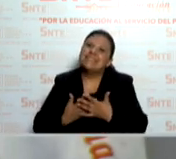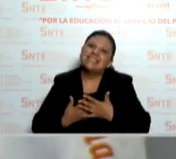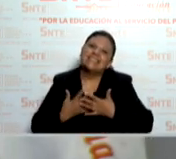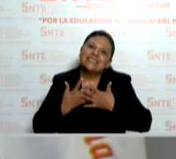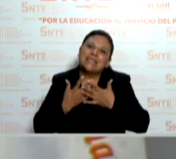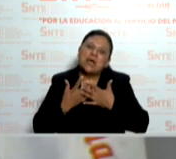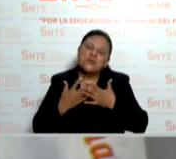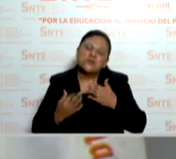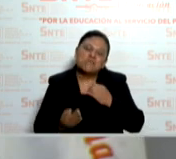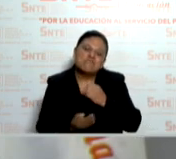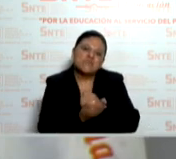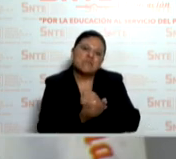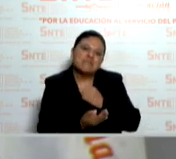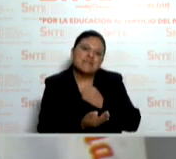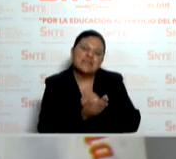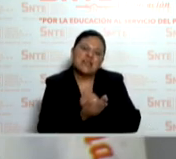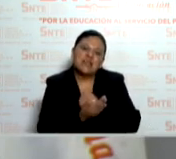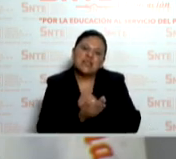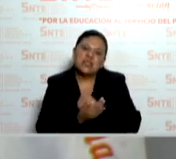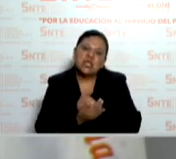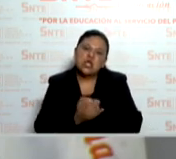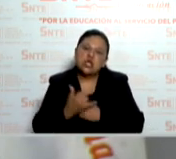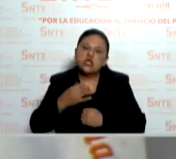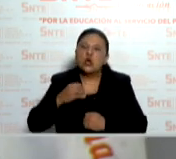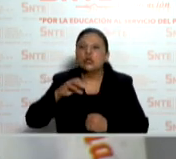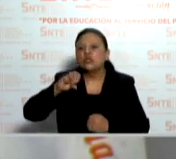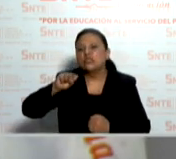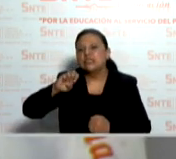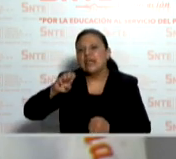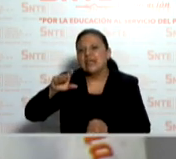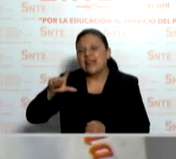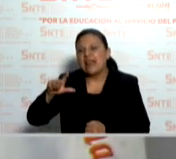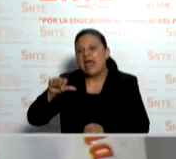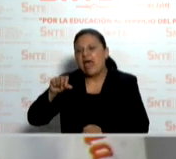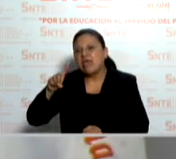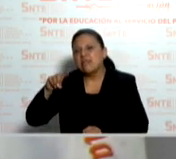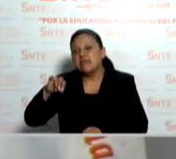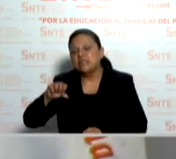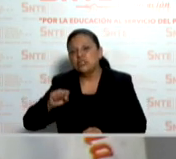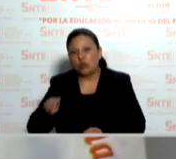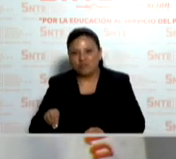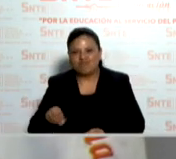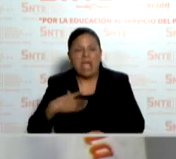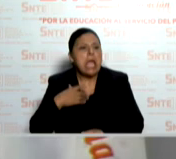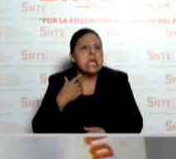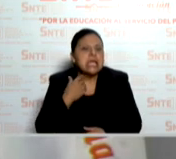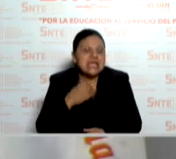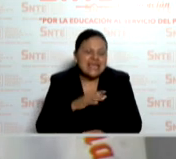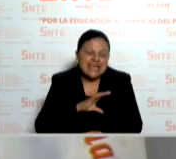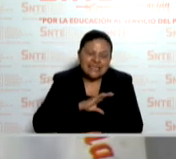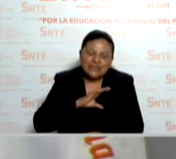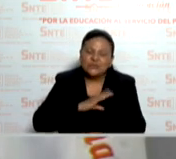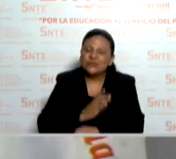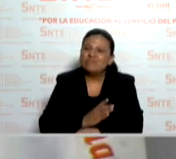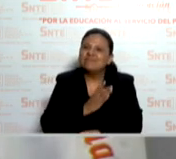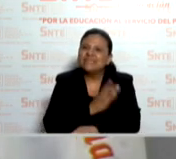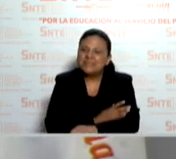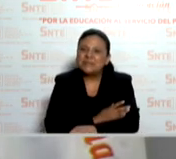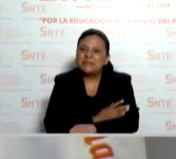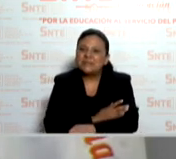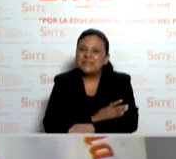guardián, Joseph Addison. Estimados miembros del Sindicato Nacional de Trabajadores de la